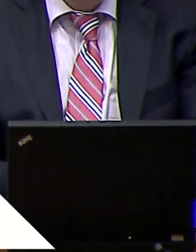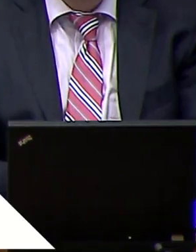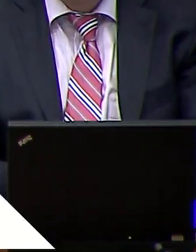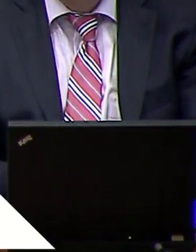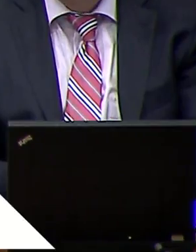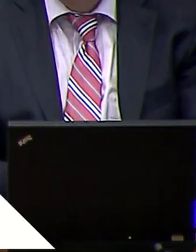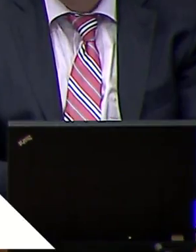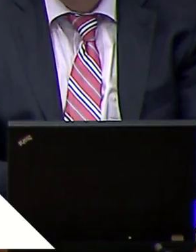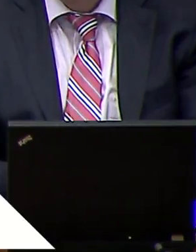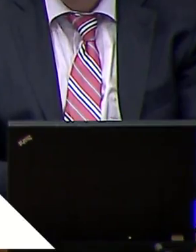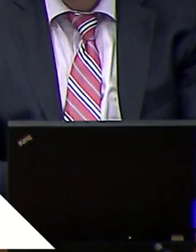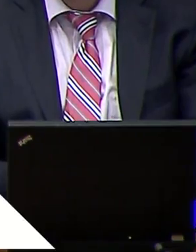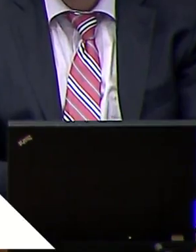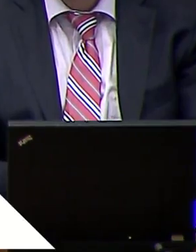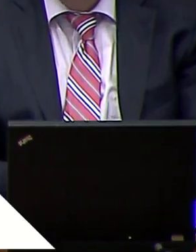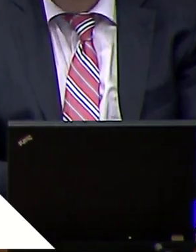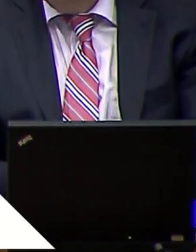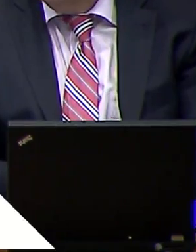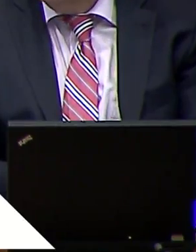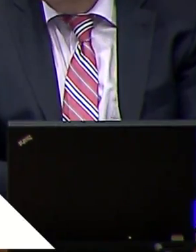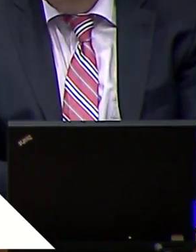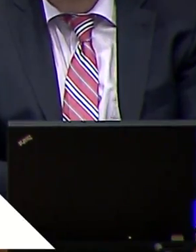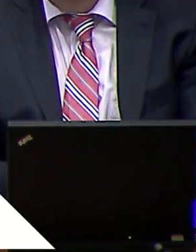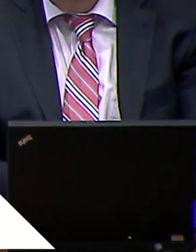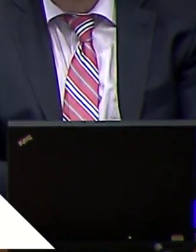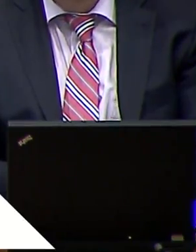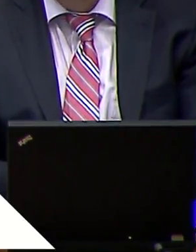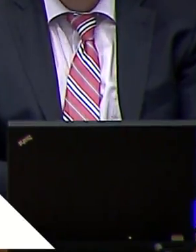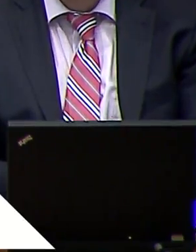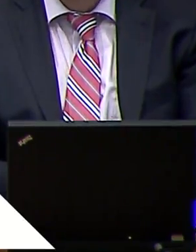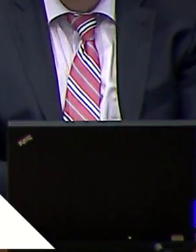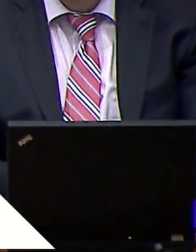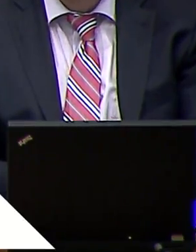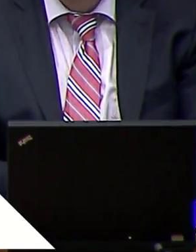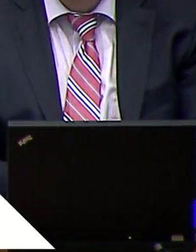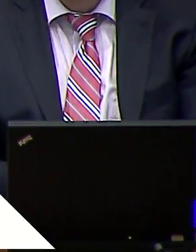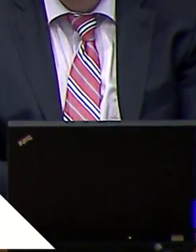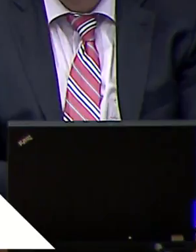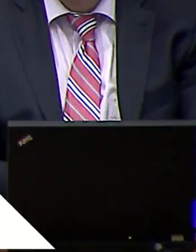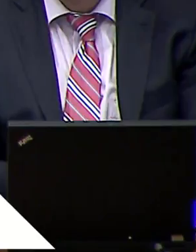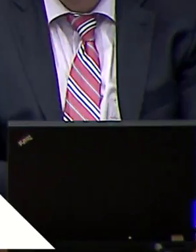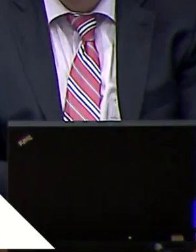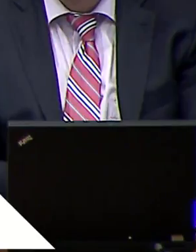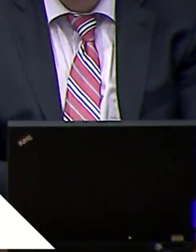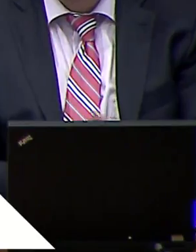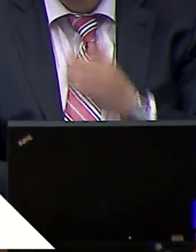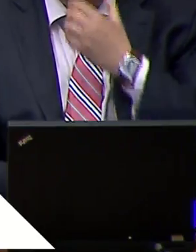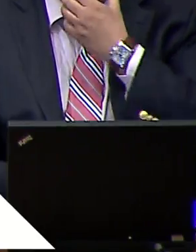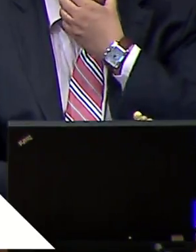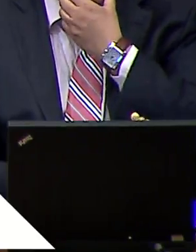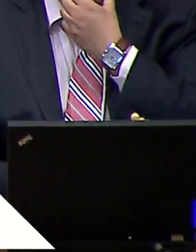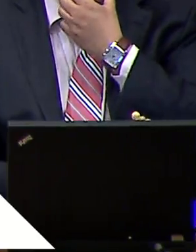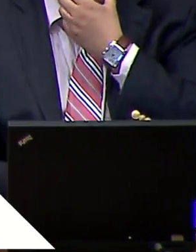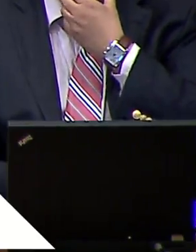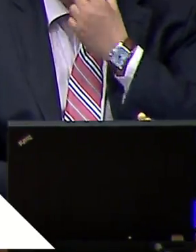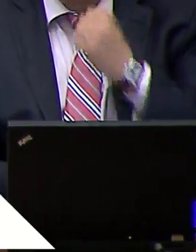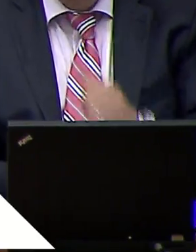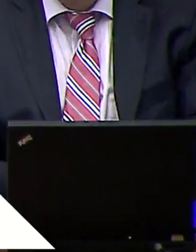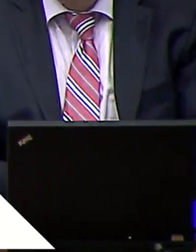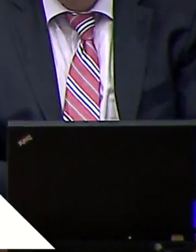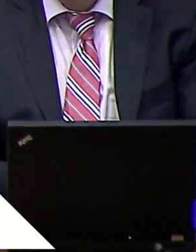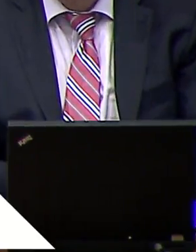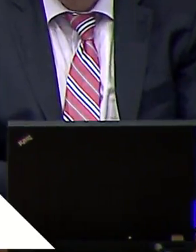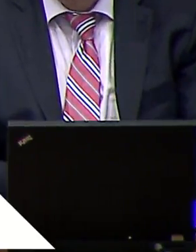Soto que me ha pedido que lo expuse está votando en este momento una indicación en la comisión de constitución legislación y justicia por eso no está